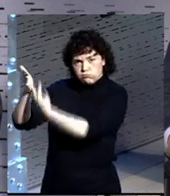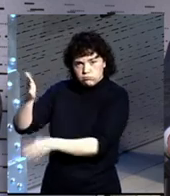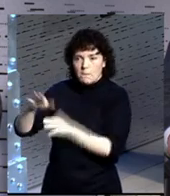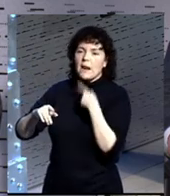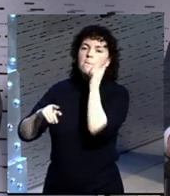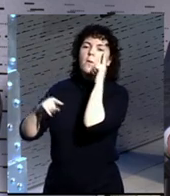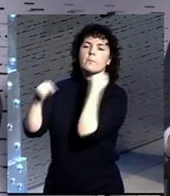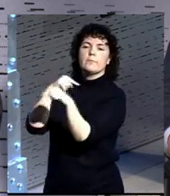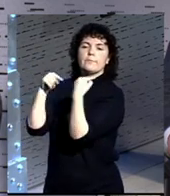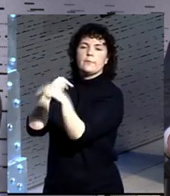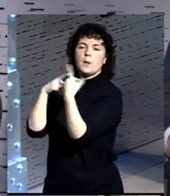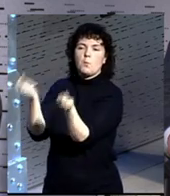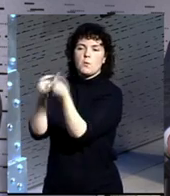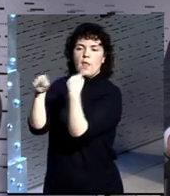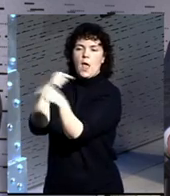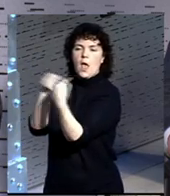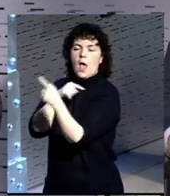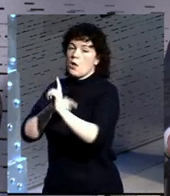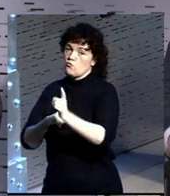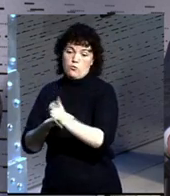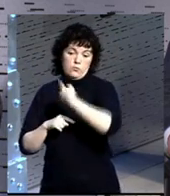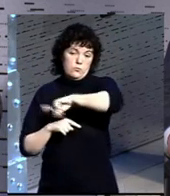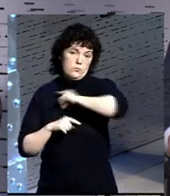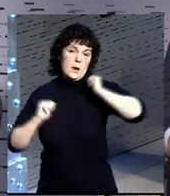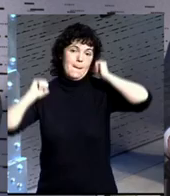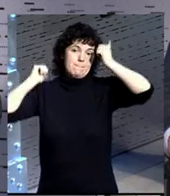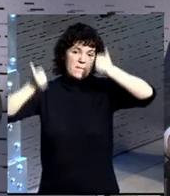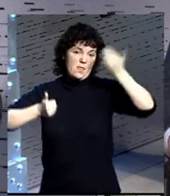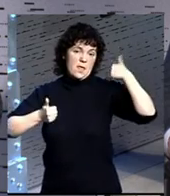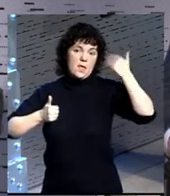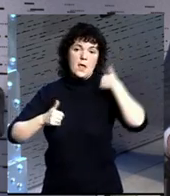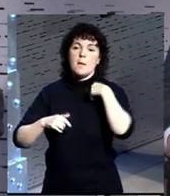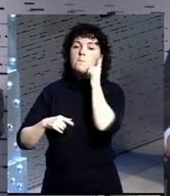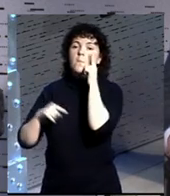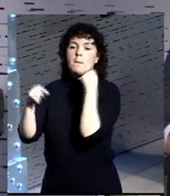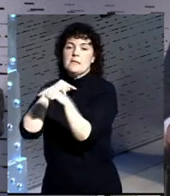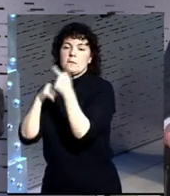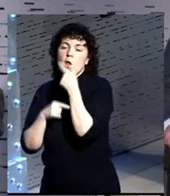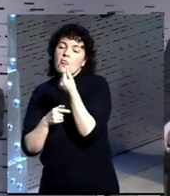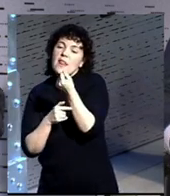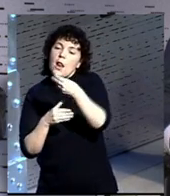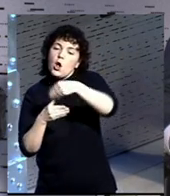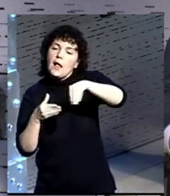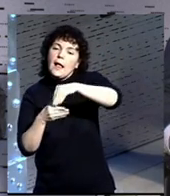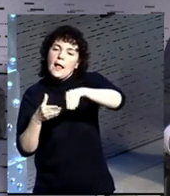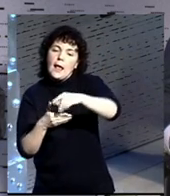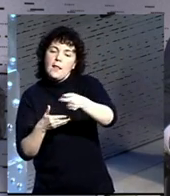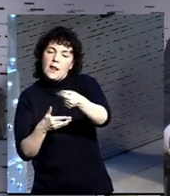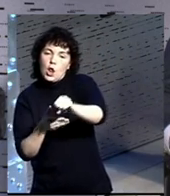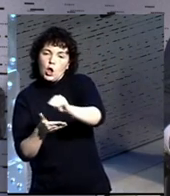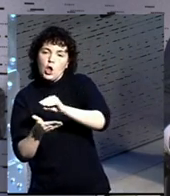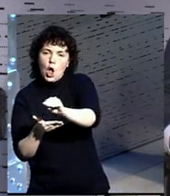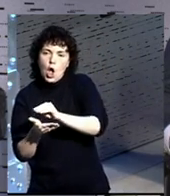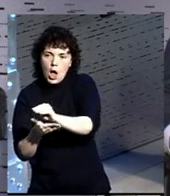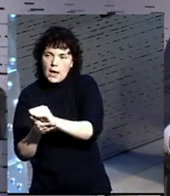enviáramos SMS con publicidad, sino fue cuando empezamos a enviarles un SMS cada vez que sacaban dinero de un cajero. Les decíamos, ¿quieres